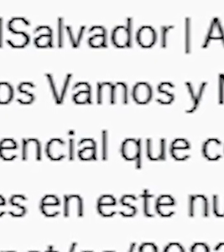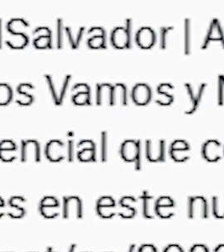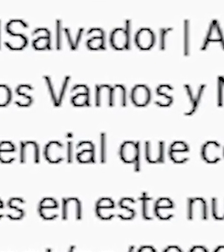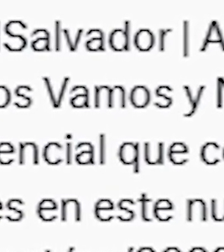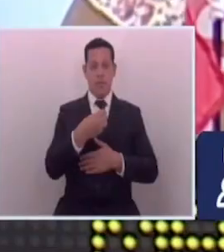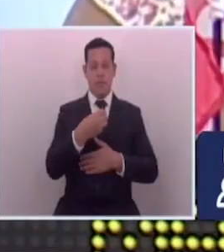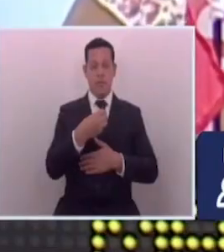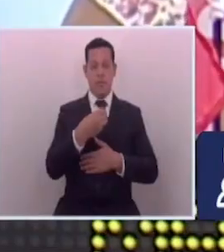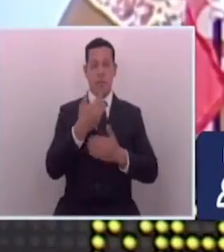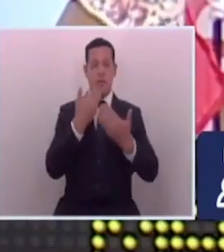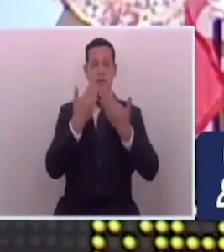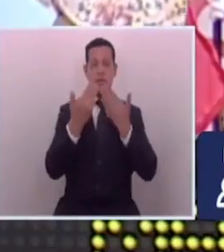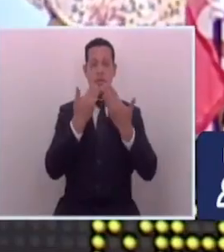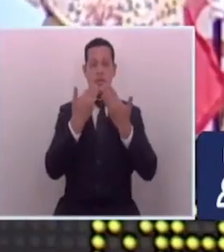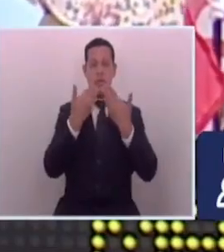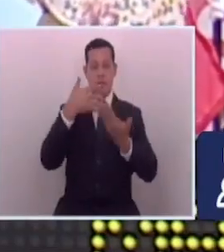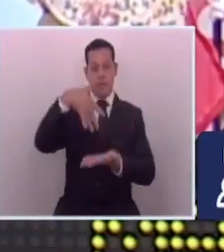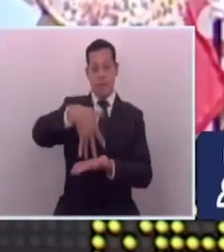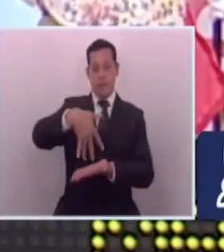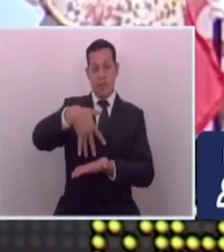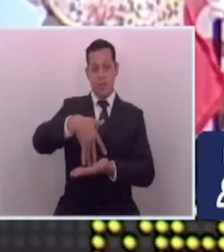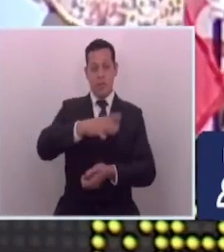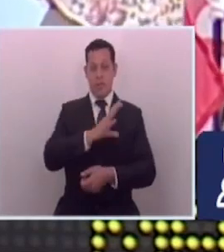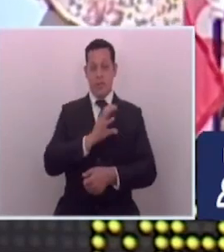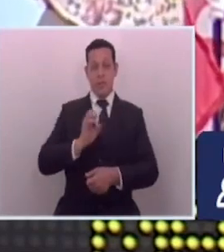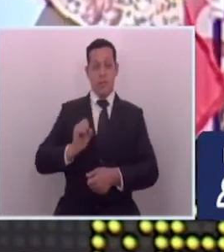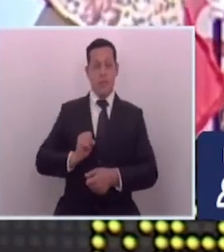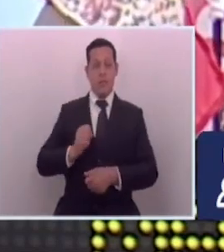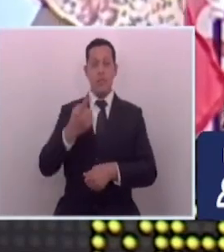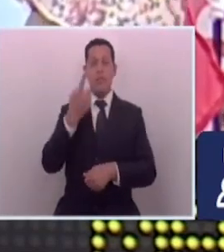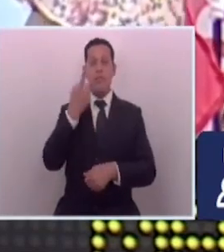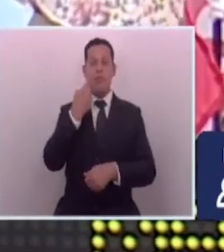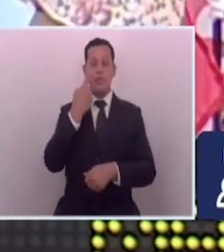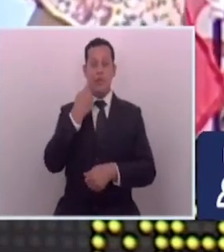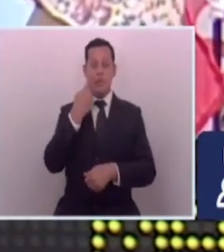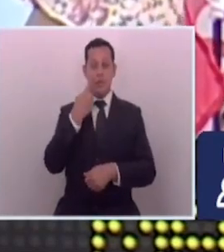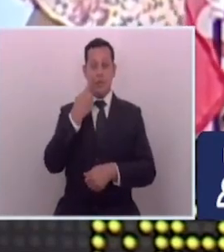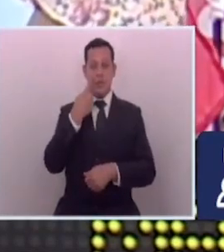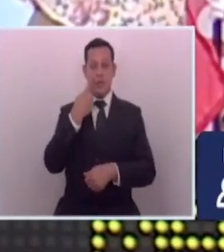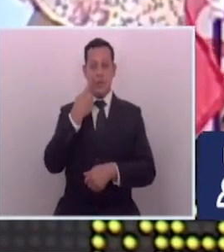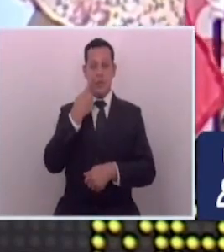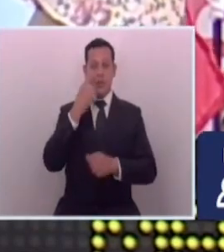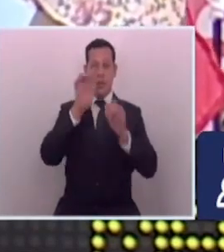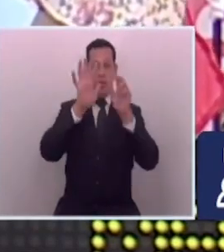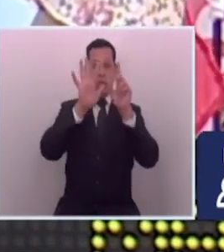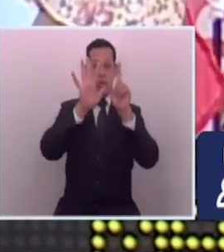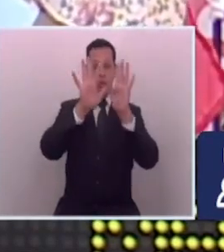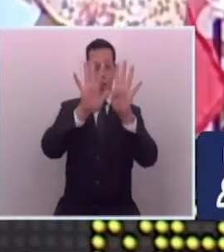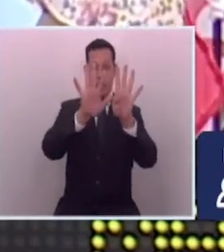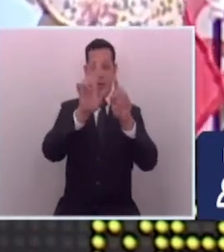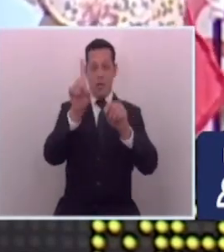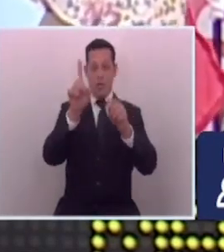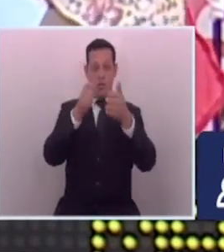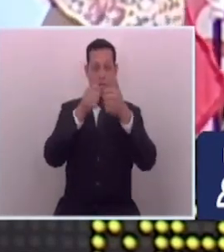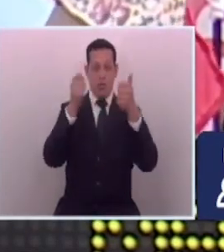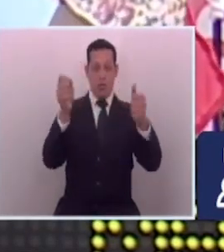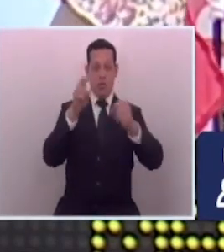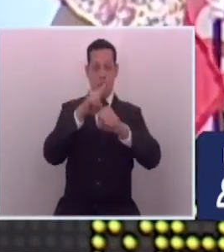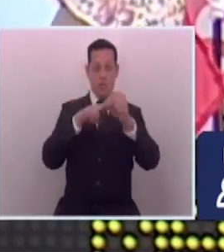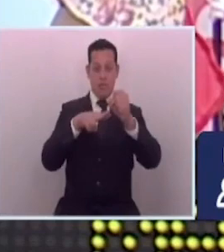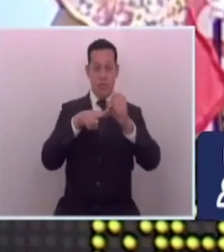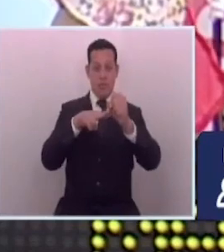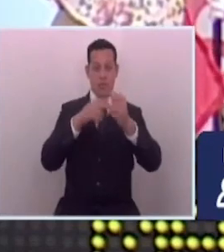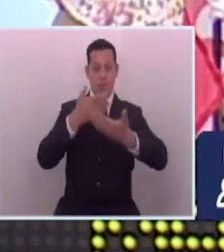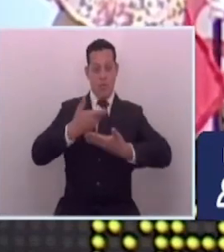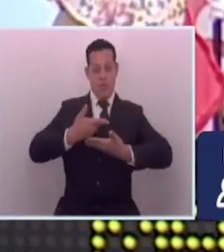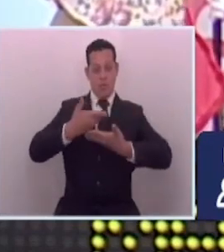redes sociales. Durante las intervenciones en aprobar el presupuesto de los más de 30 millones para el Ministerio de la Defensa Nacional, la diputada